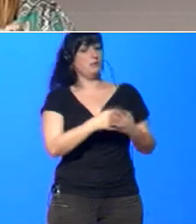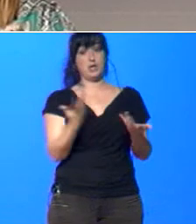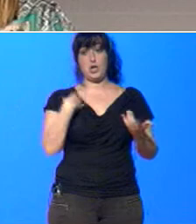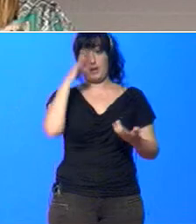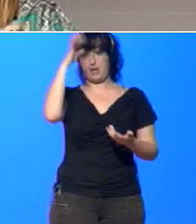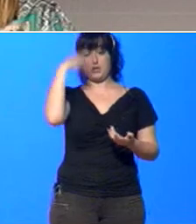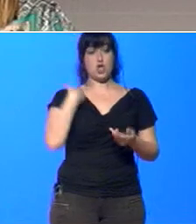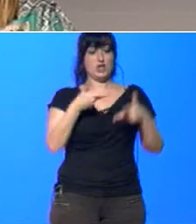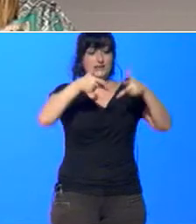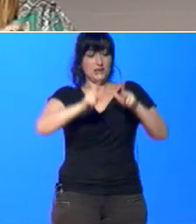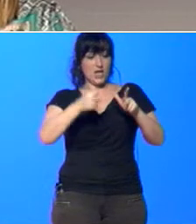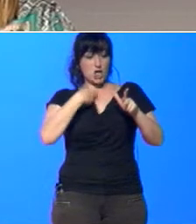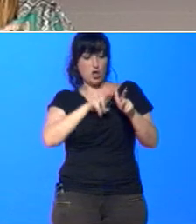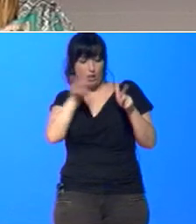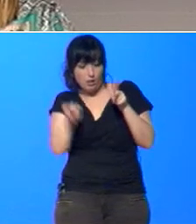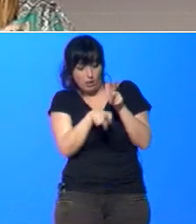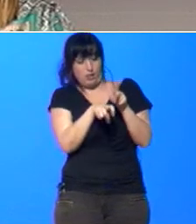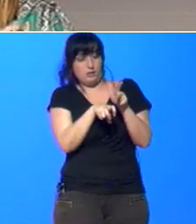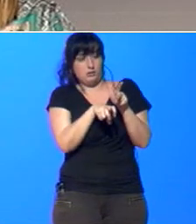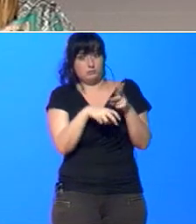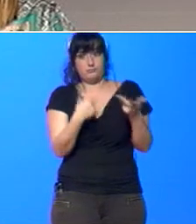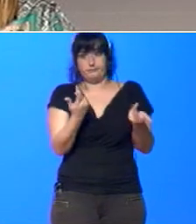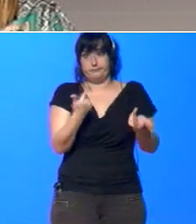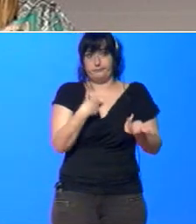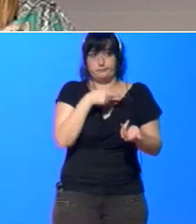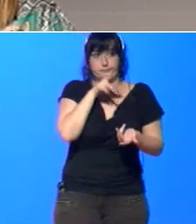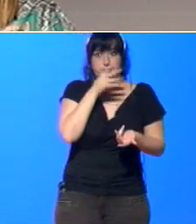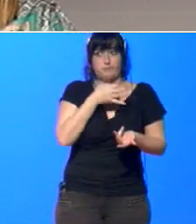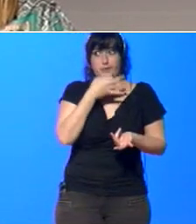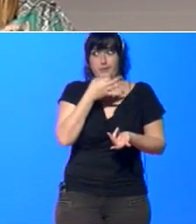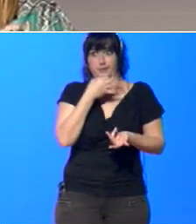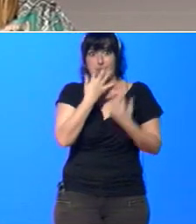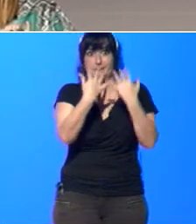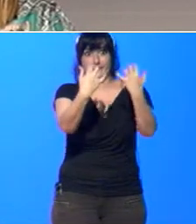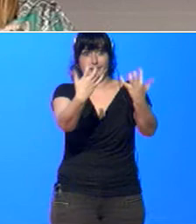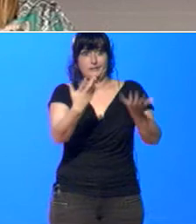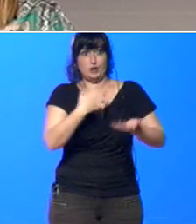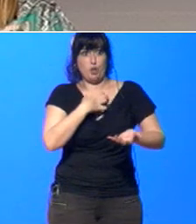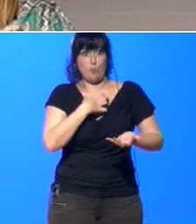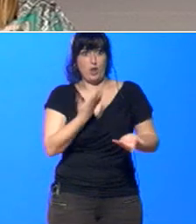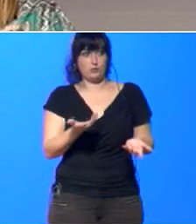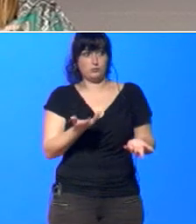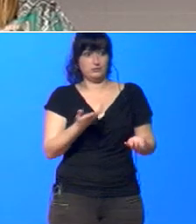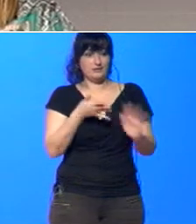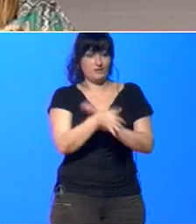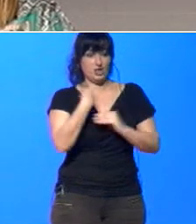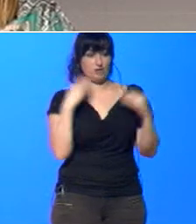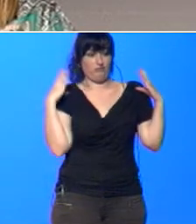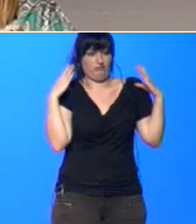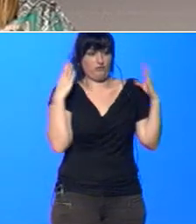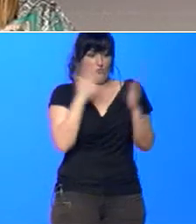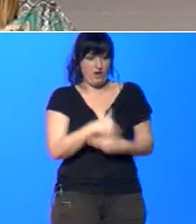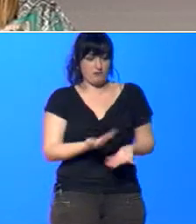hablar en público. La situación, estar debajo de una silla, me hace incompetente. Por lo tanto, ¿qué familias